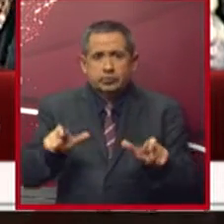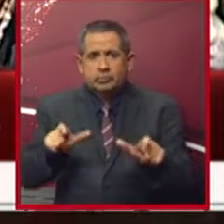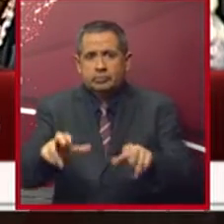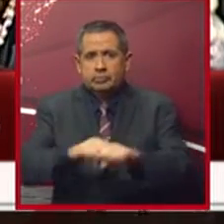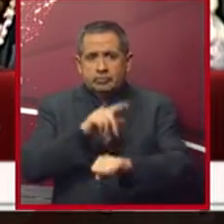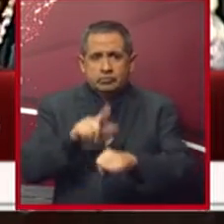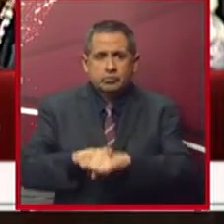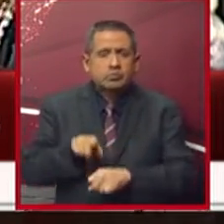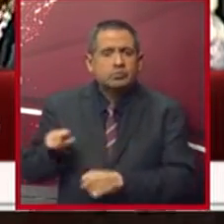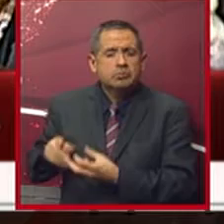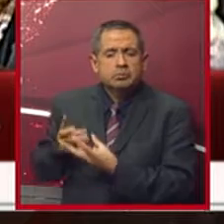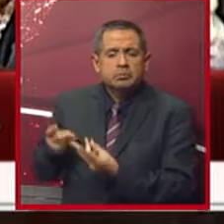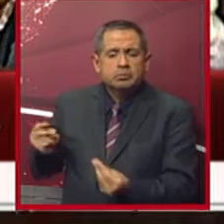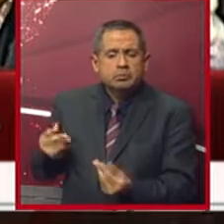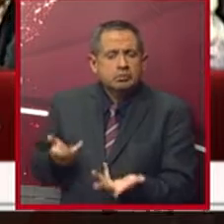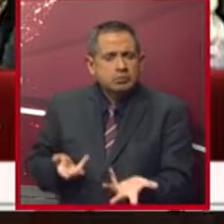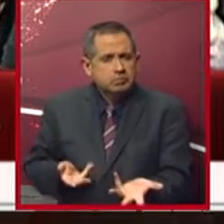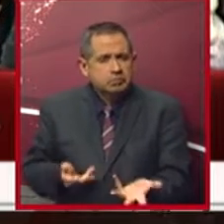su desaparición.